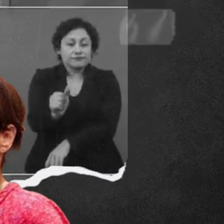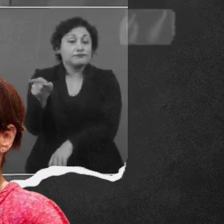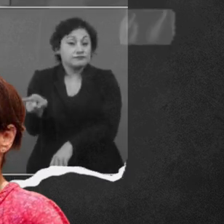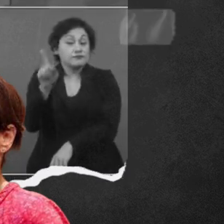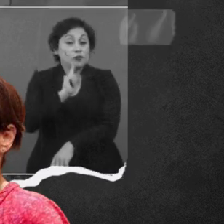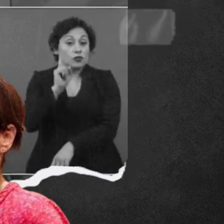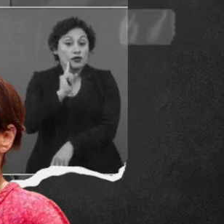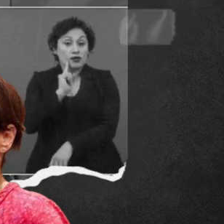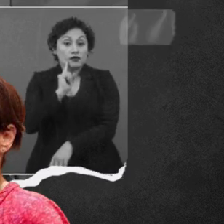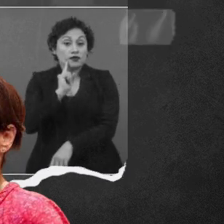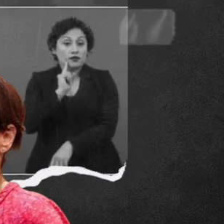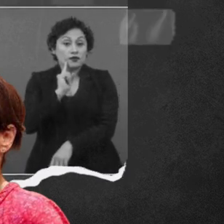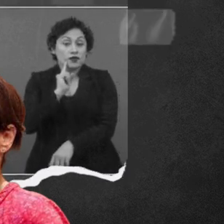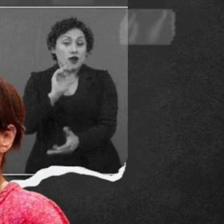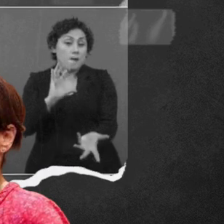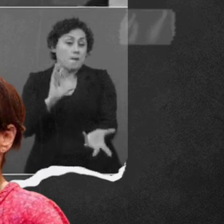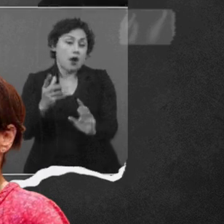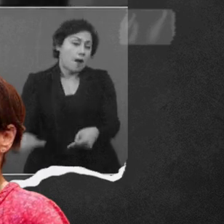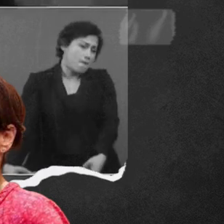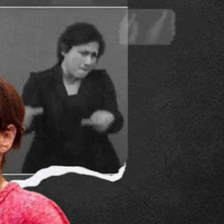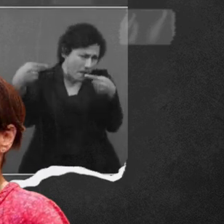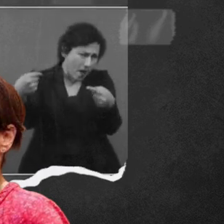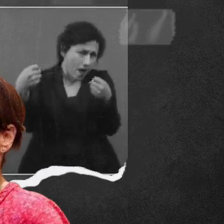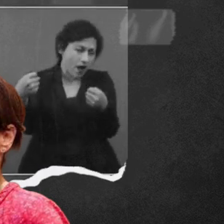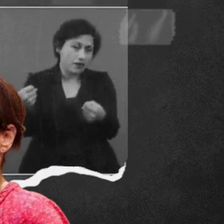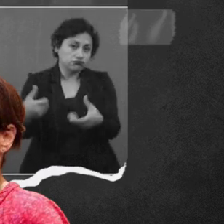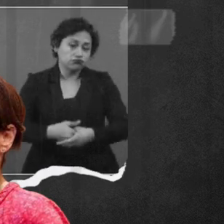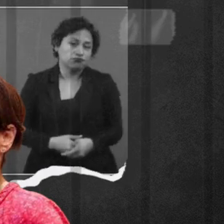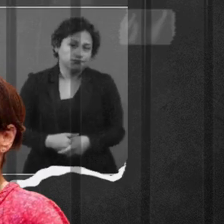vuelve mi adversaria más